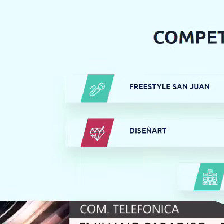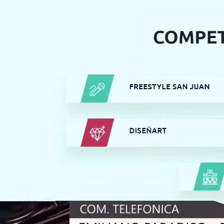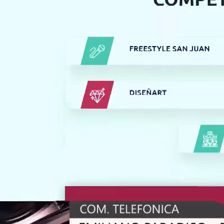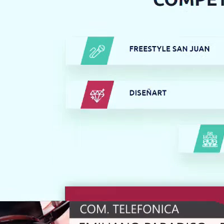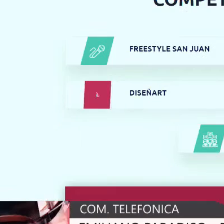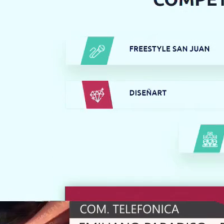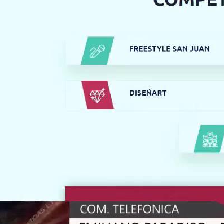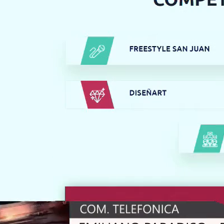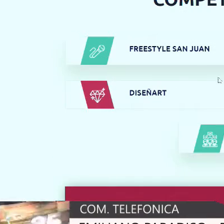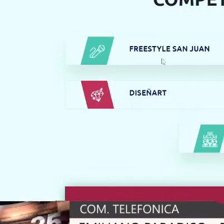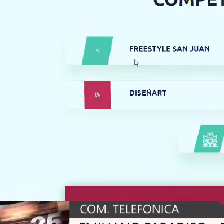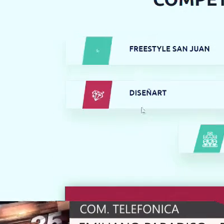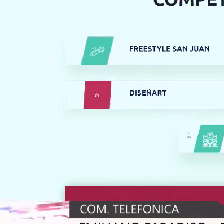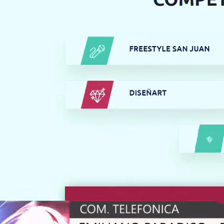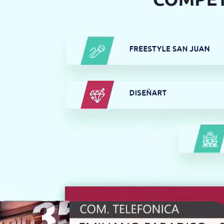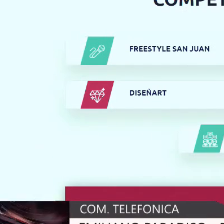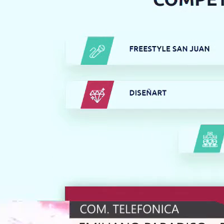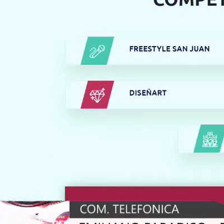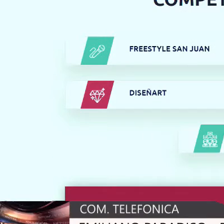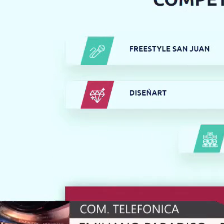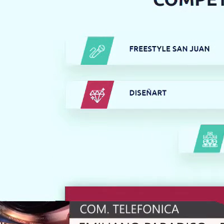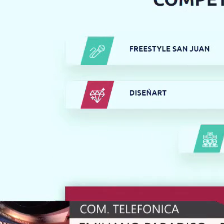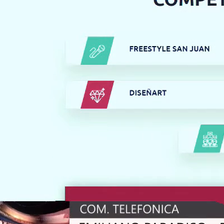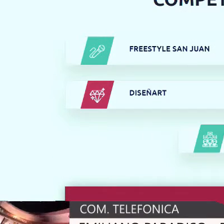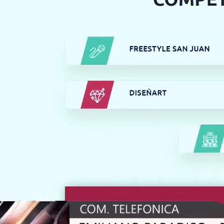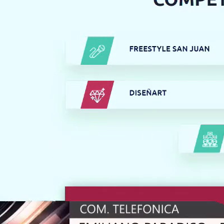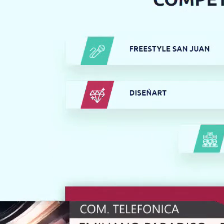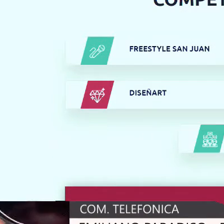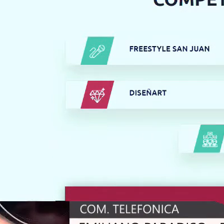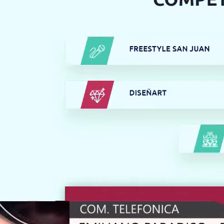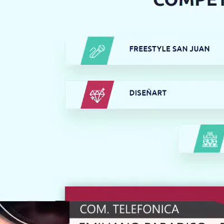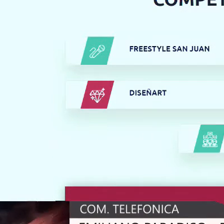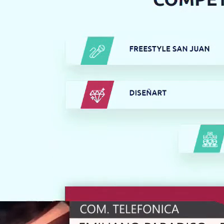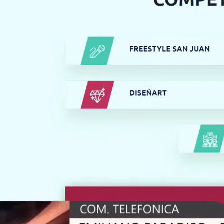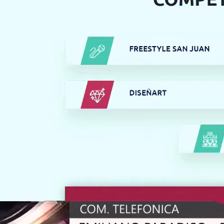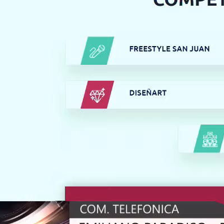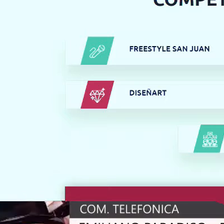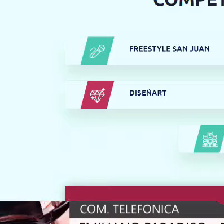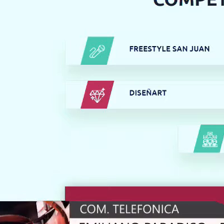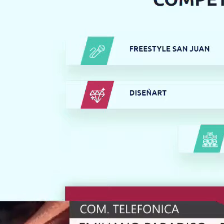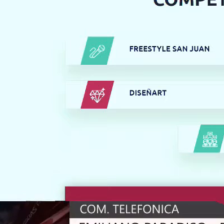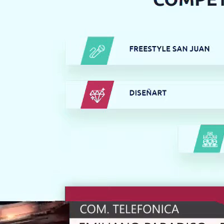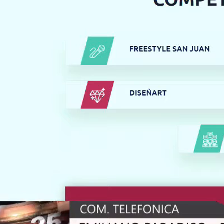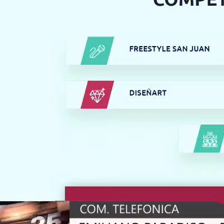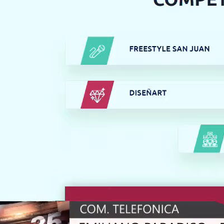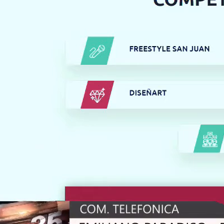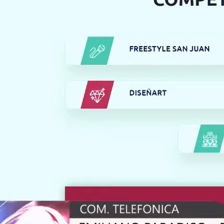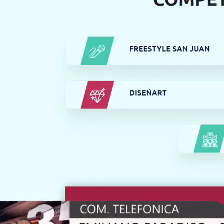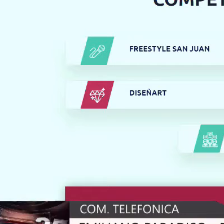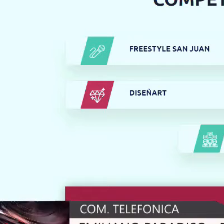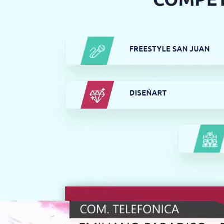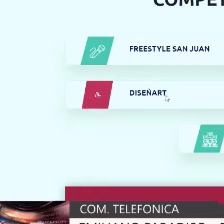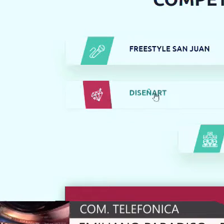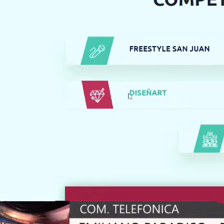están realizando, o todo es a partir de esta página de Somos Juventudes. Exactamente, a partir de ahí ya se pueden